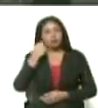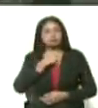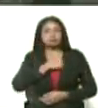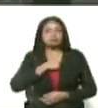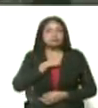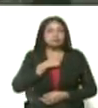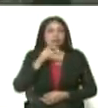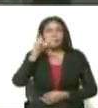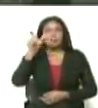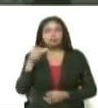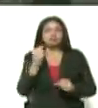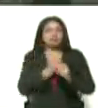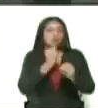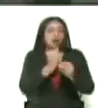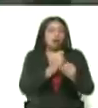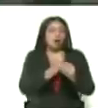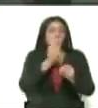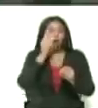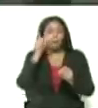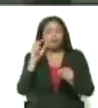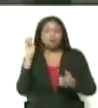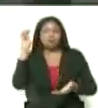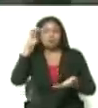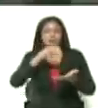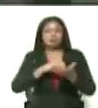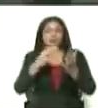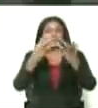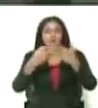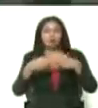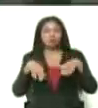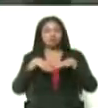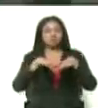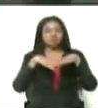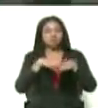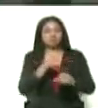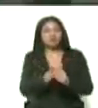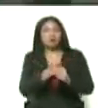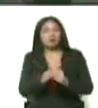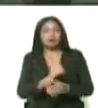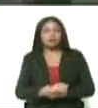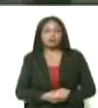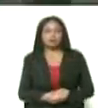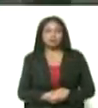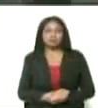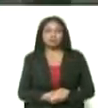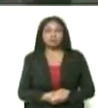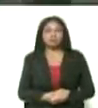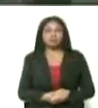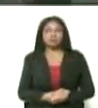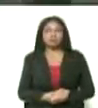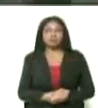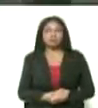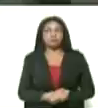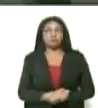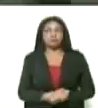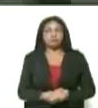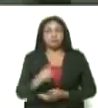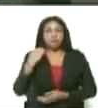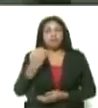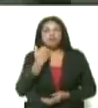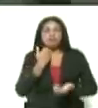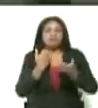lamentable caso, era un trabajador de la industria textil que tenía además una comorbilidad por